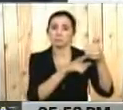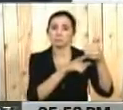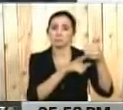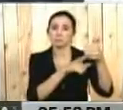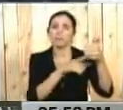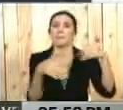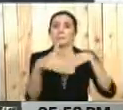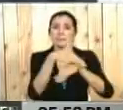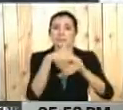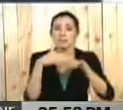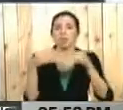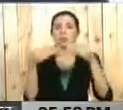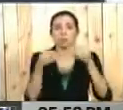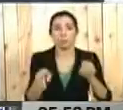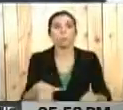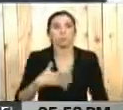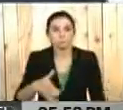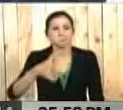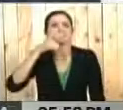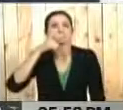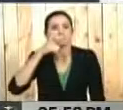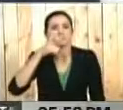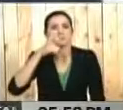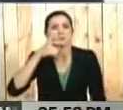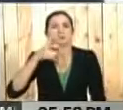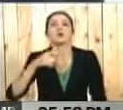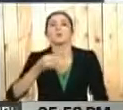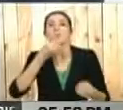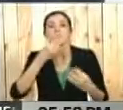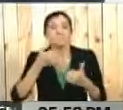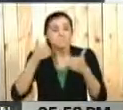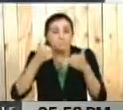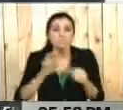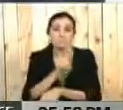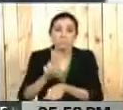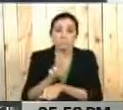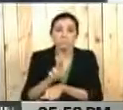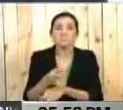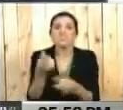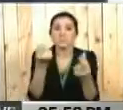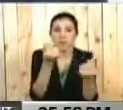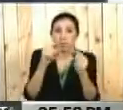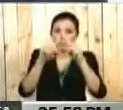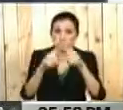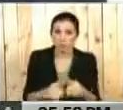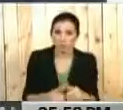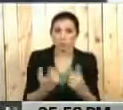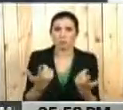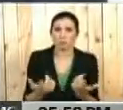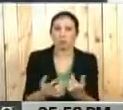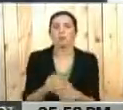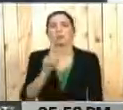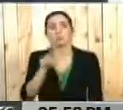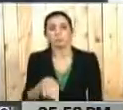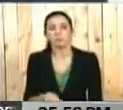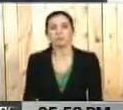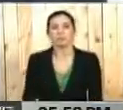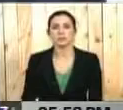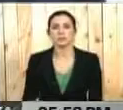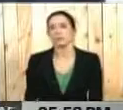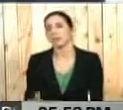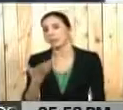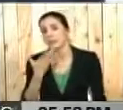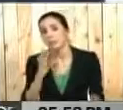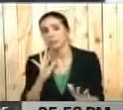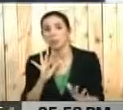el Ministerio Público, que tiene una función específica en esta materia, sino que en la parte delictual, si lo